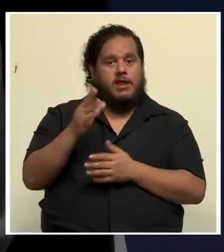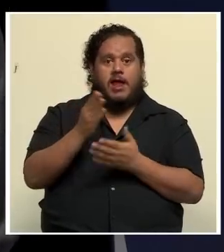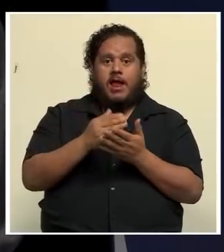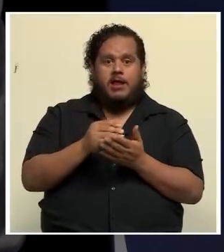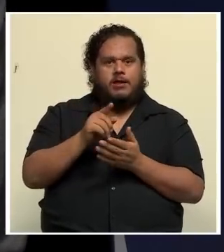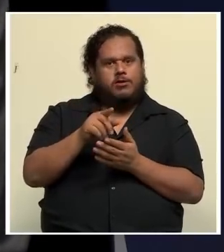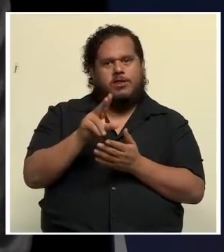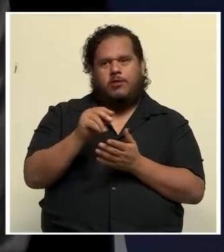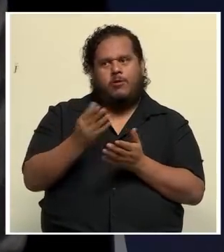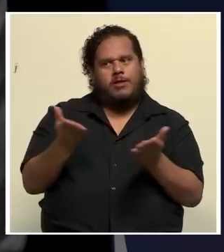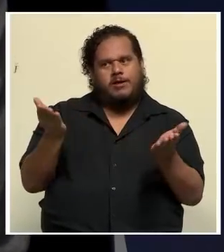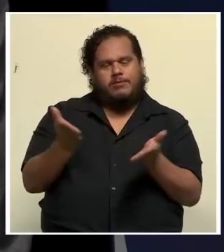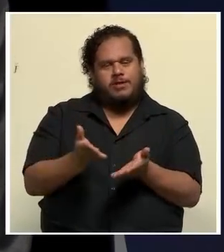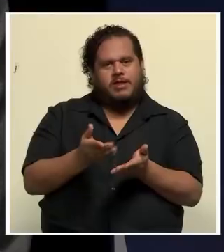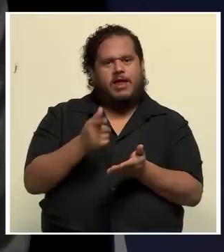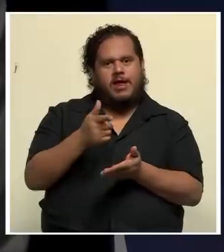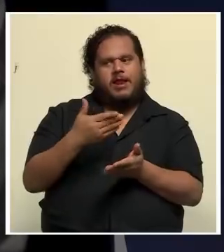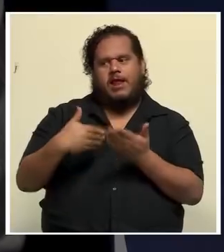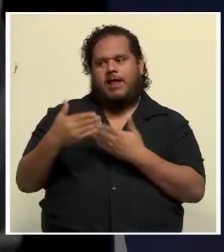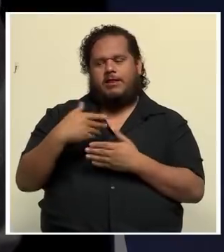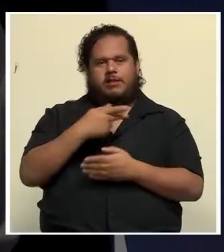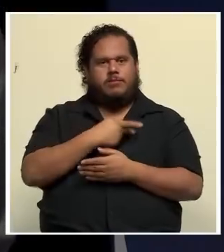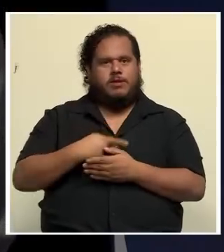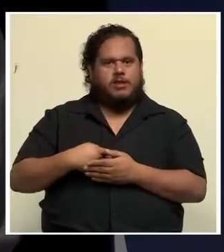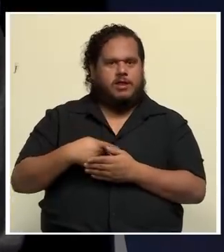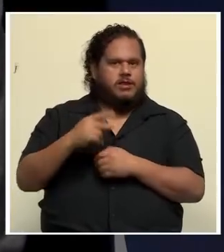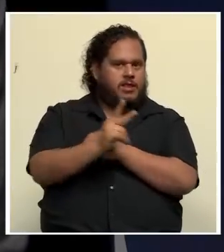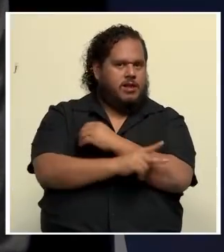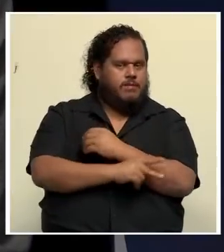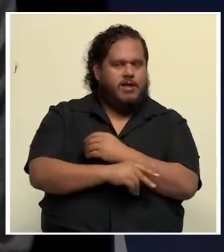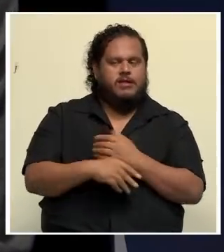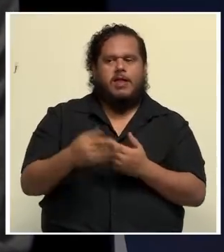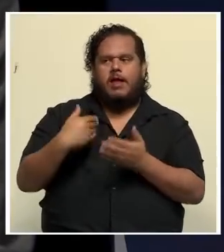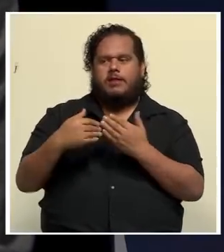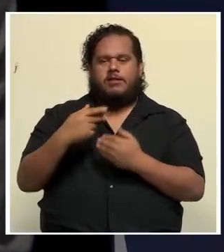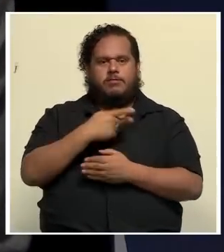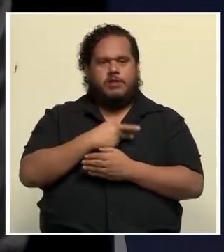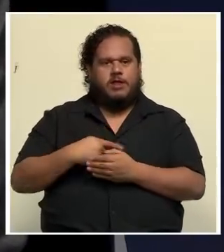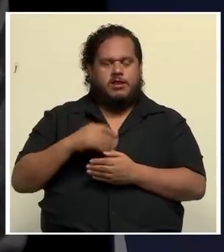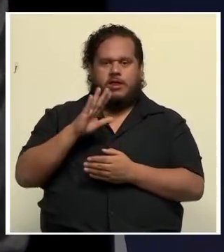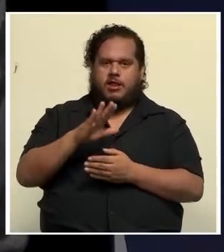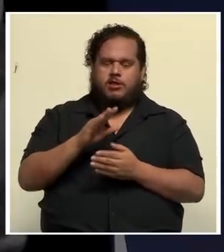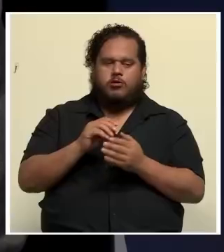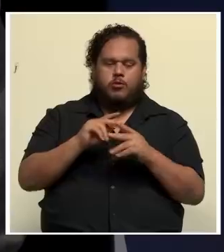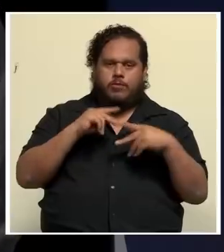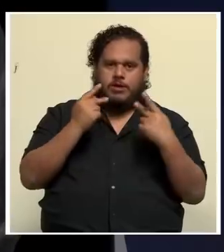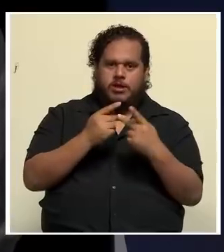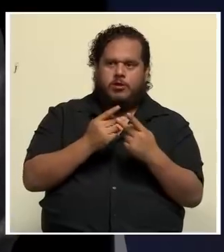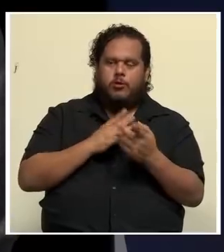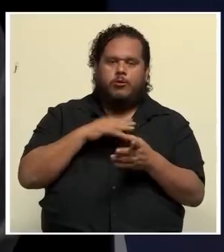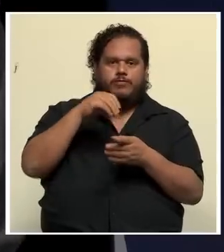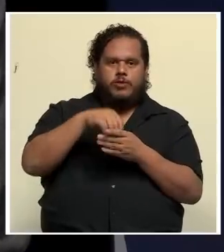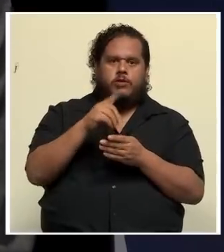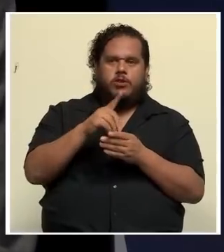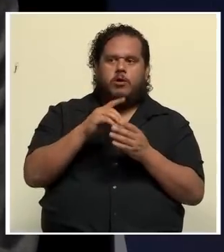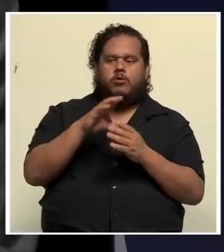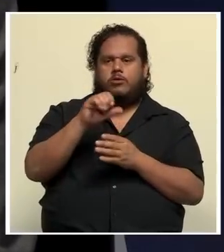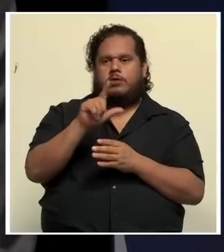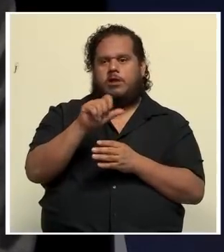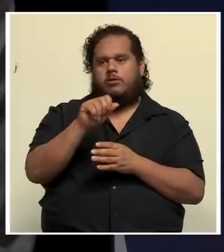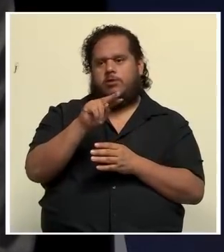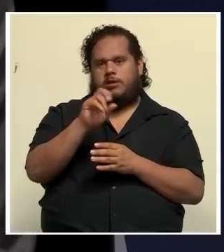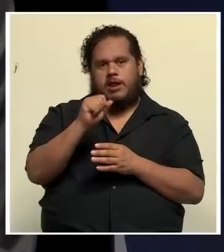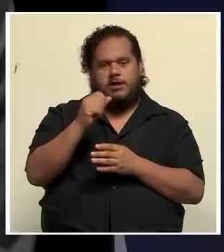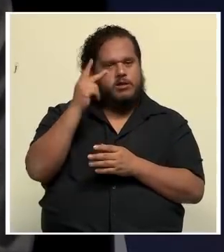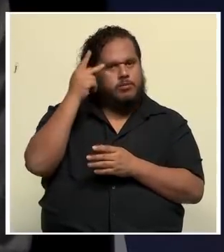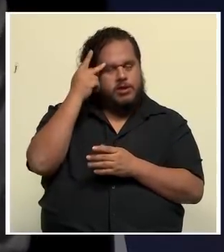no haya que presentar, expresidente de la República, expresidente de su partido, miembro de uno de los clanes políticos que marcan